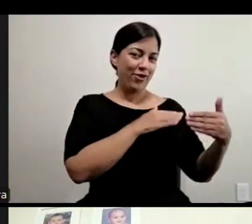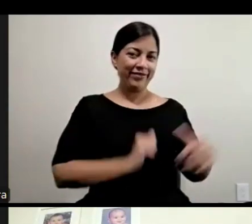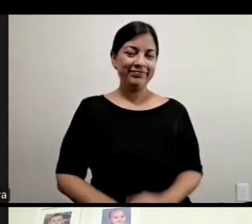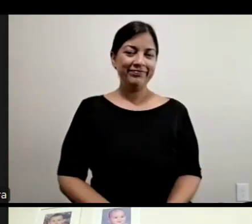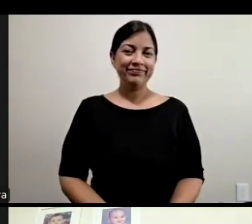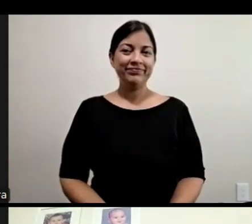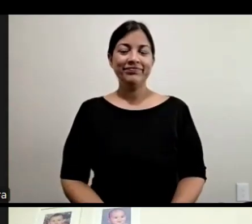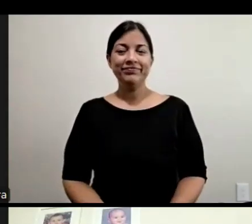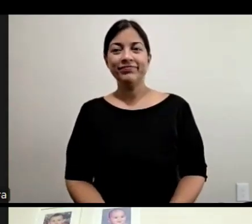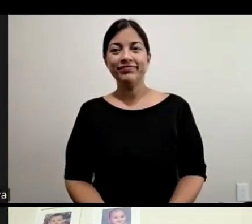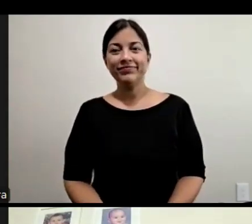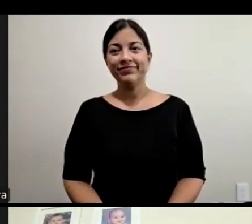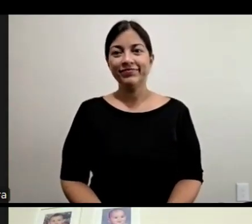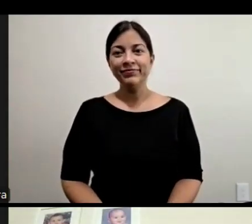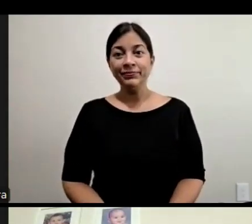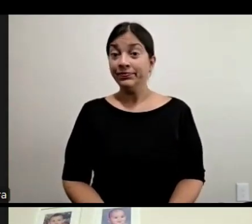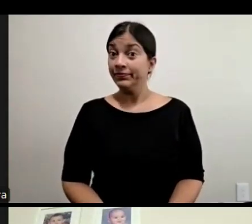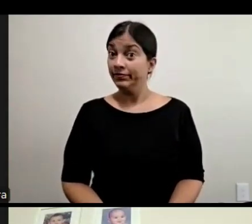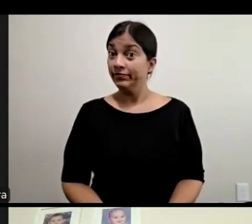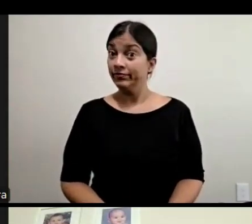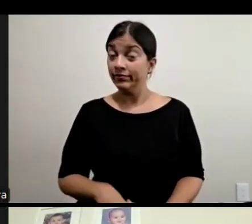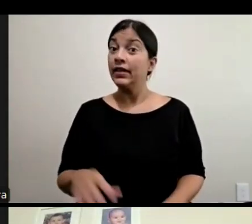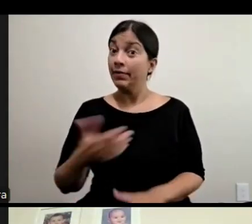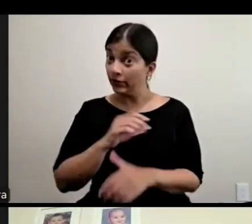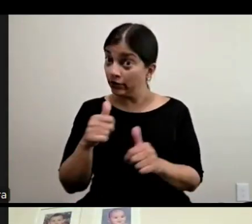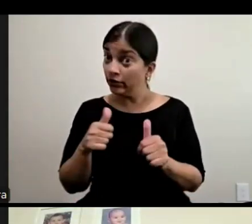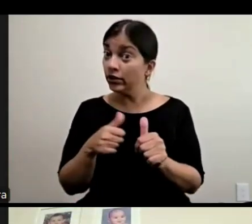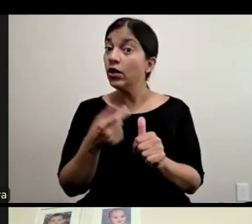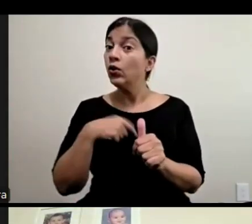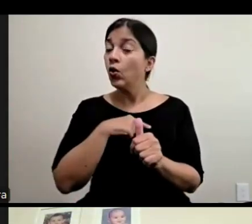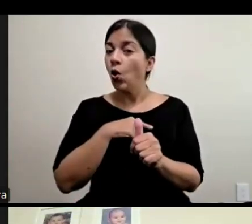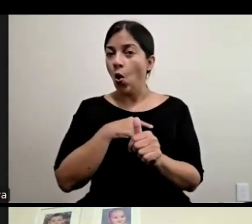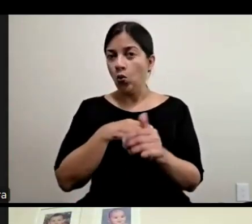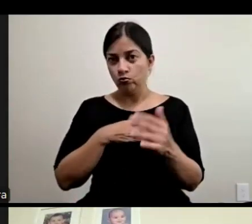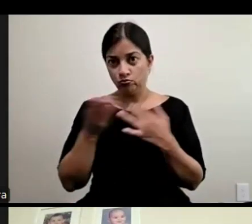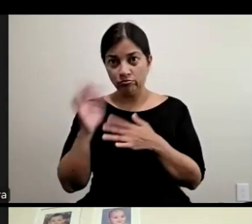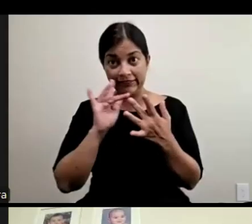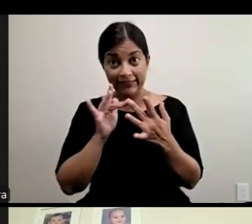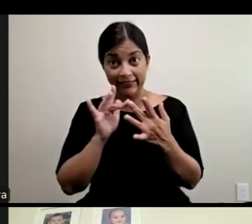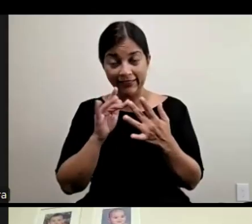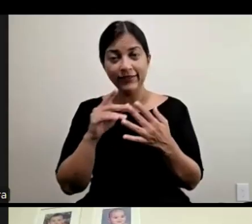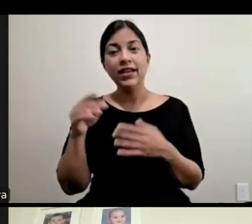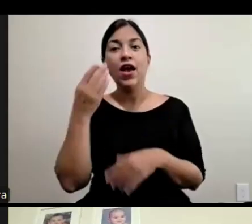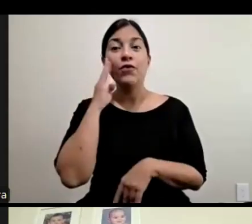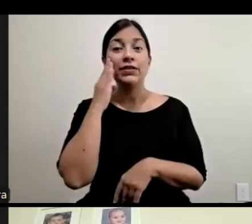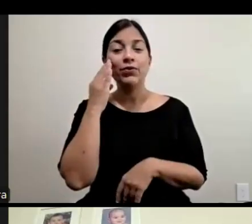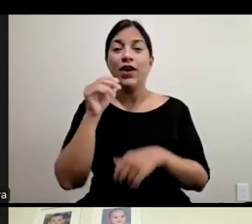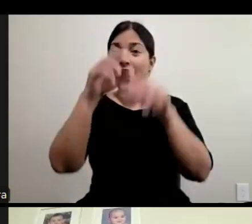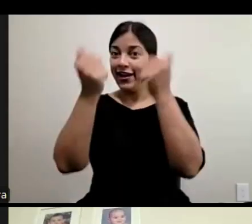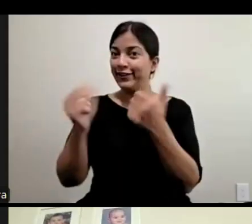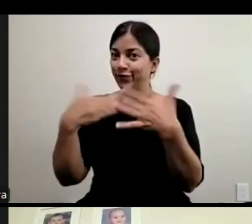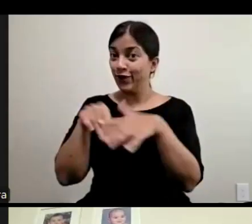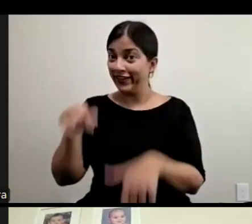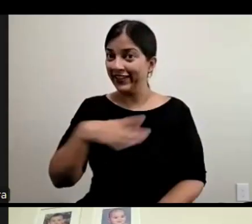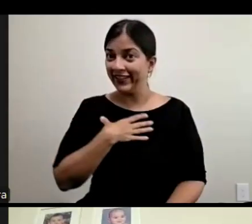anteriores. Y síganos en todas nuestras redes sociales. Estamos en Facebook, en nuestro fanpage Arte Fusión, ahí me le dan